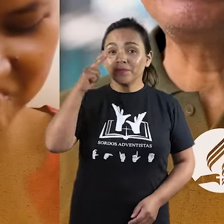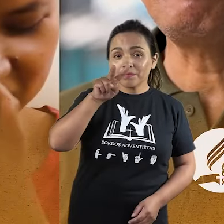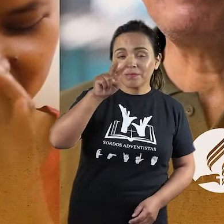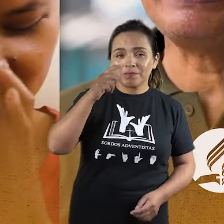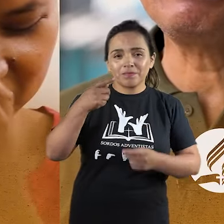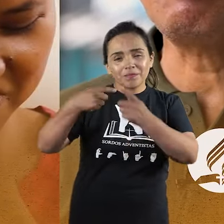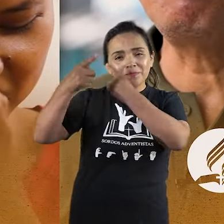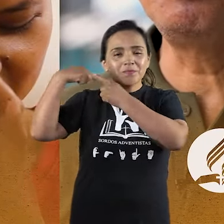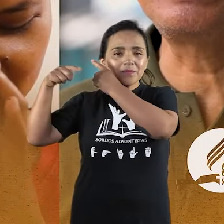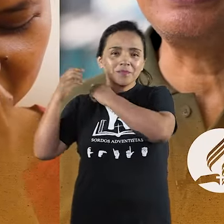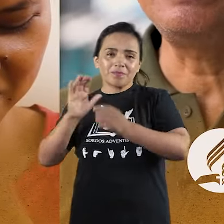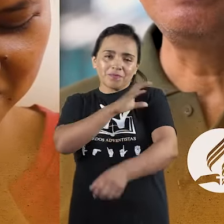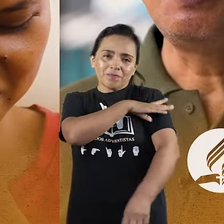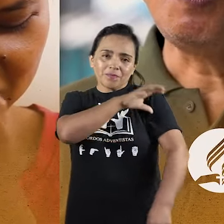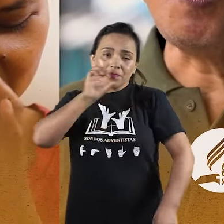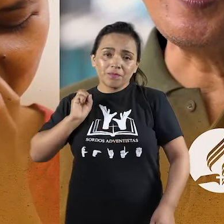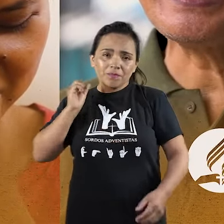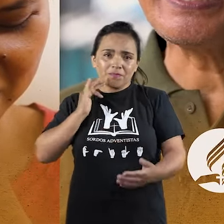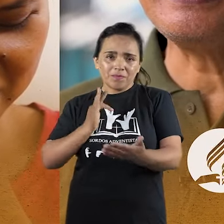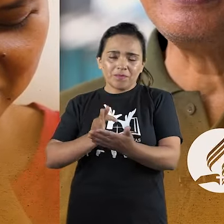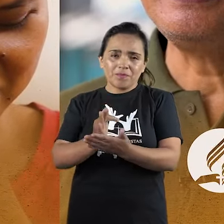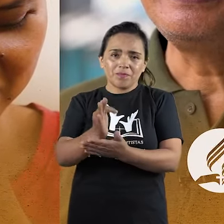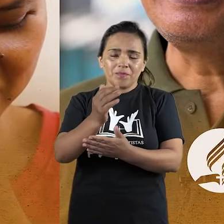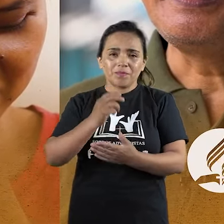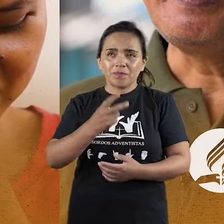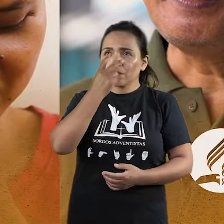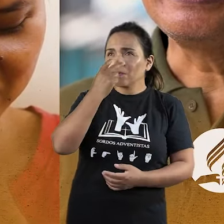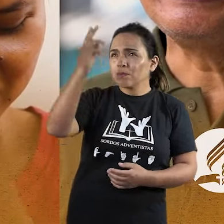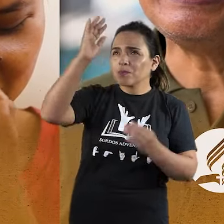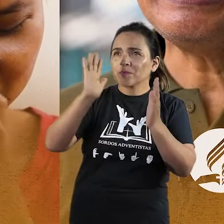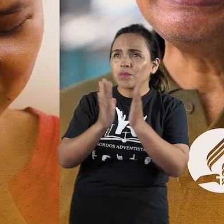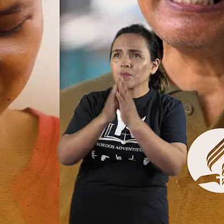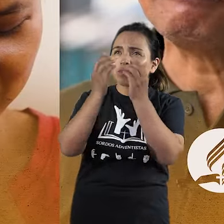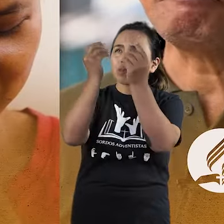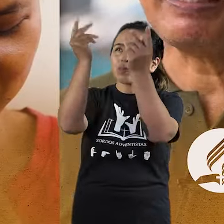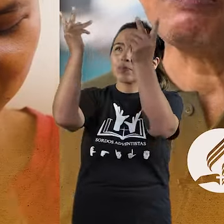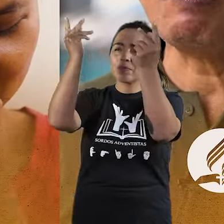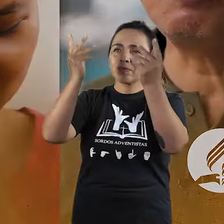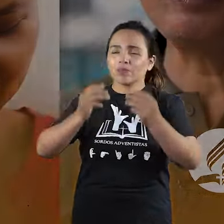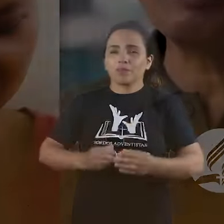Probad y ved, historias de fe y fidelidad. Visión espiritual.